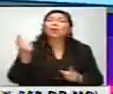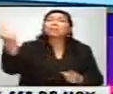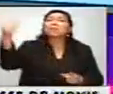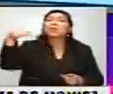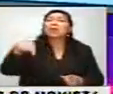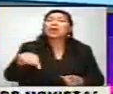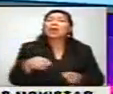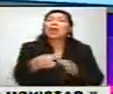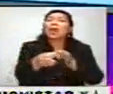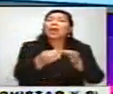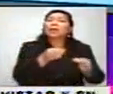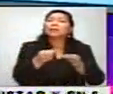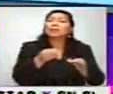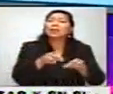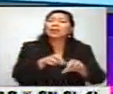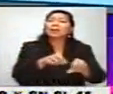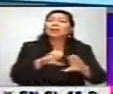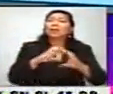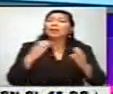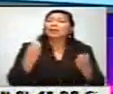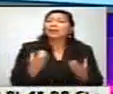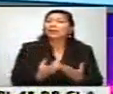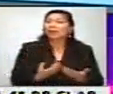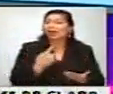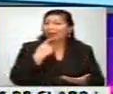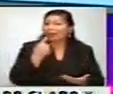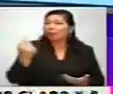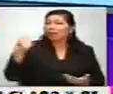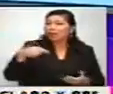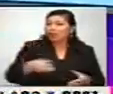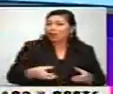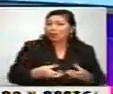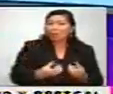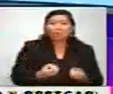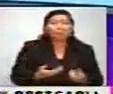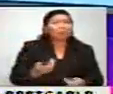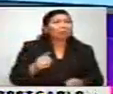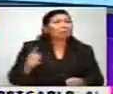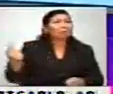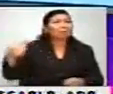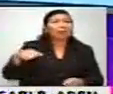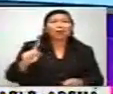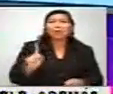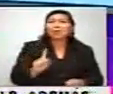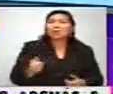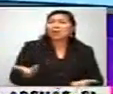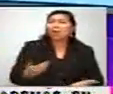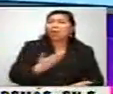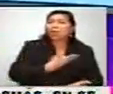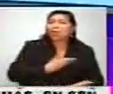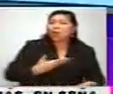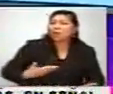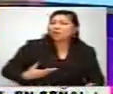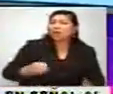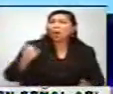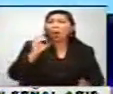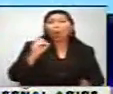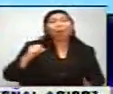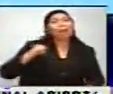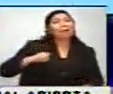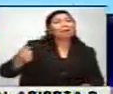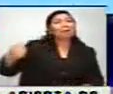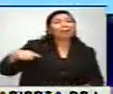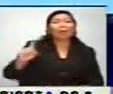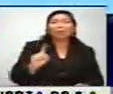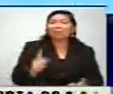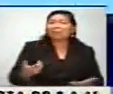rinden cuentas ante el Pleno del Congreso? Se les cita a las comisiones y muchas veces, ya sea gobernadores regionales o alcaldes, no vienen